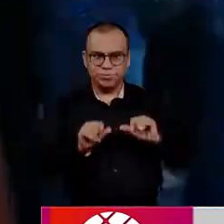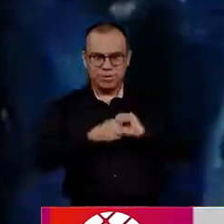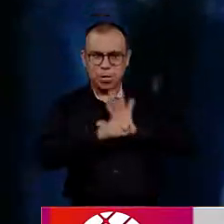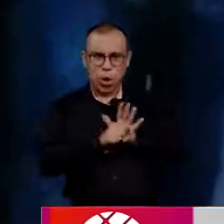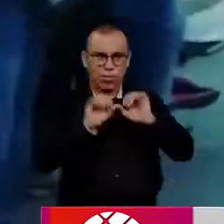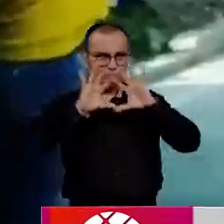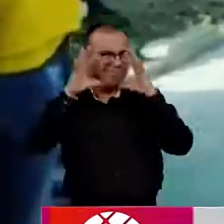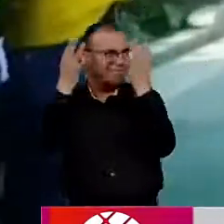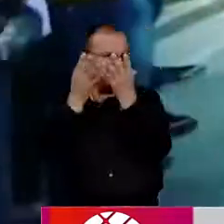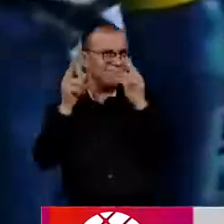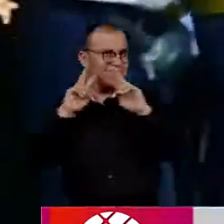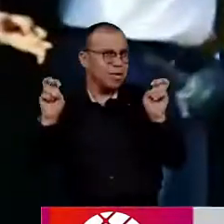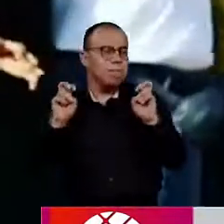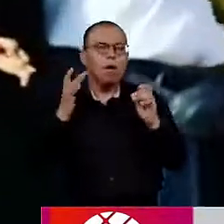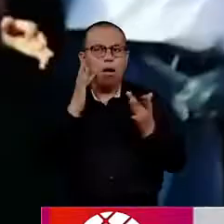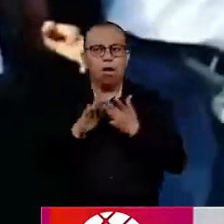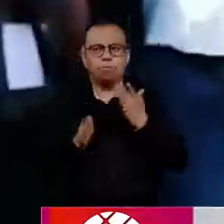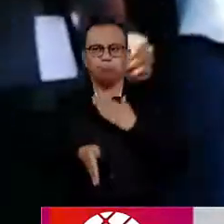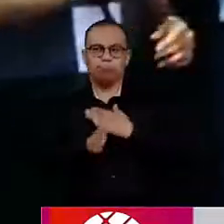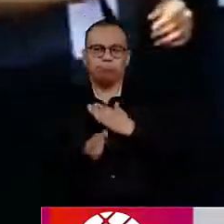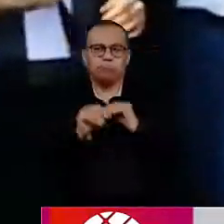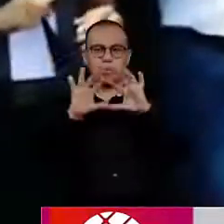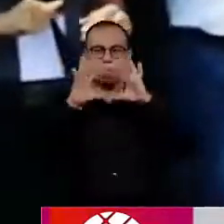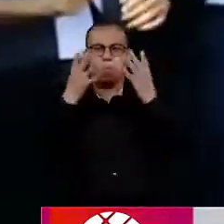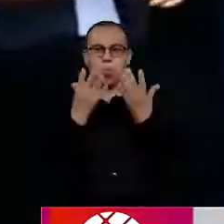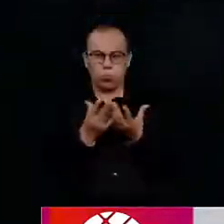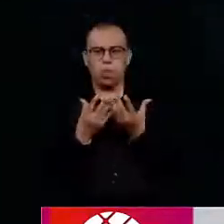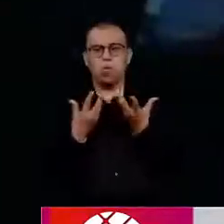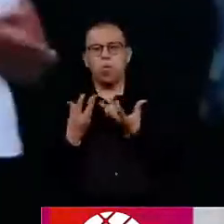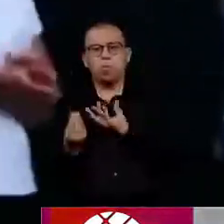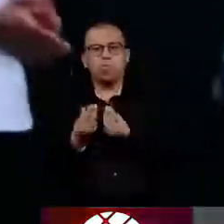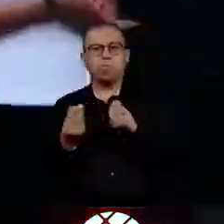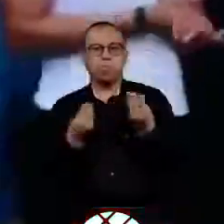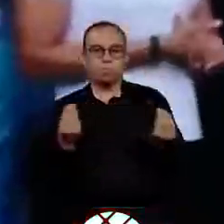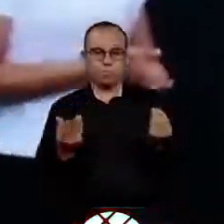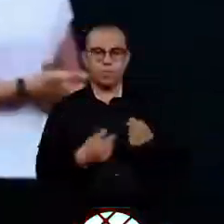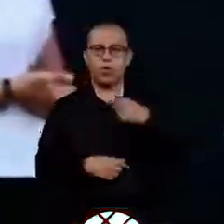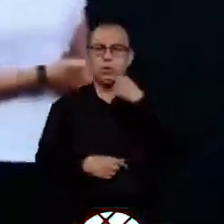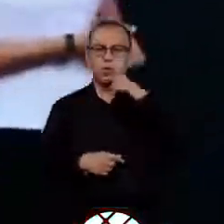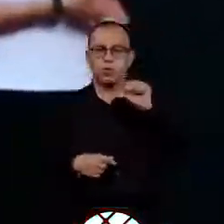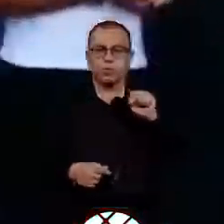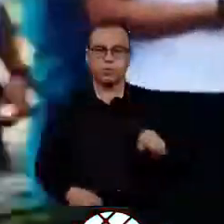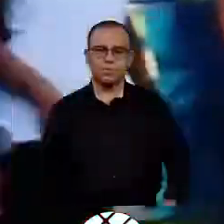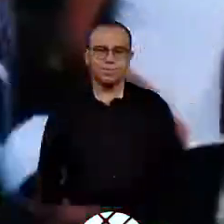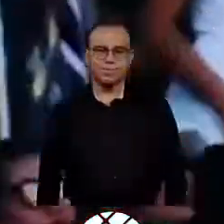mundial. Una de las más destacadas es el Mundial de Marcha por Equipos en Bielorrusia.